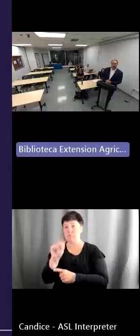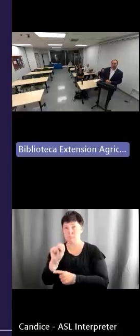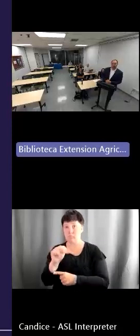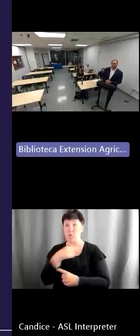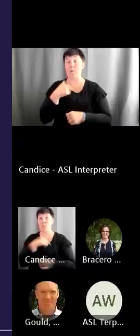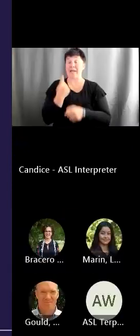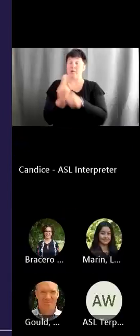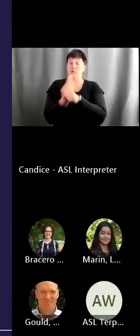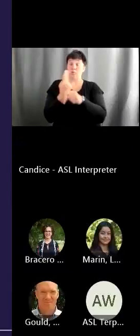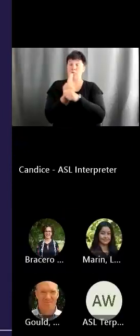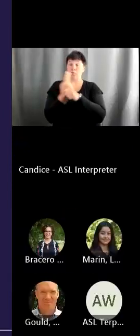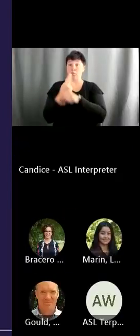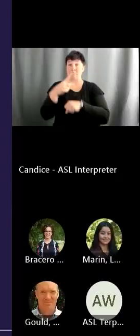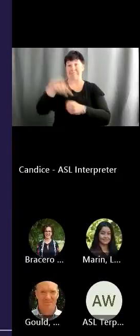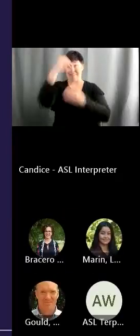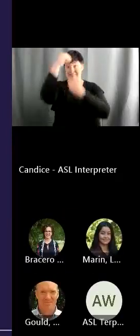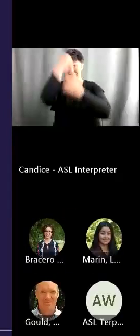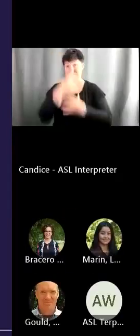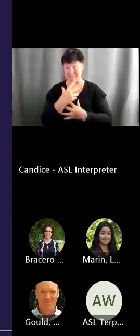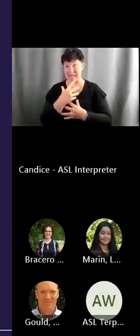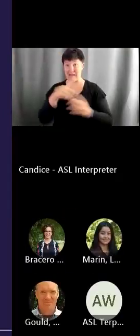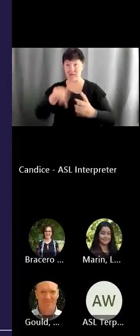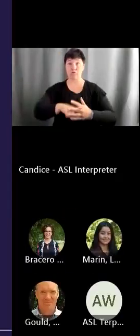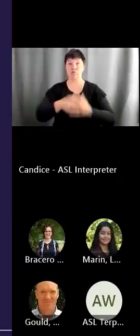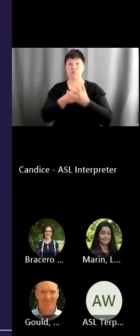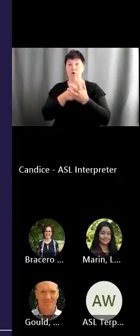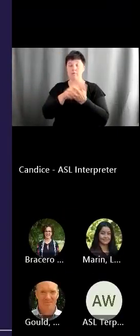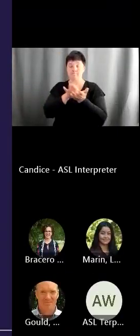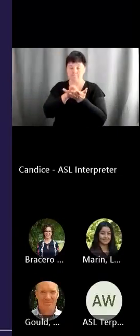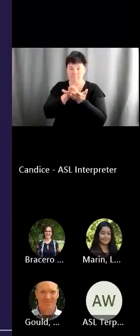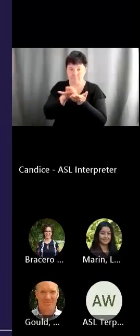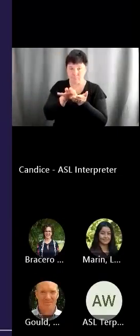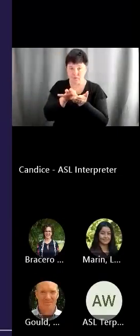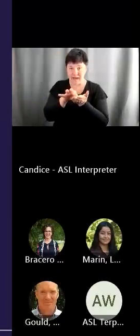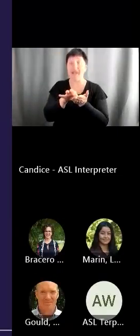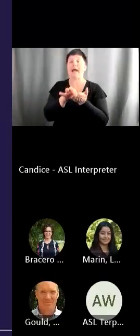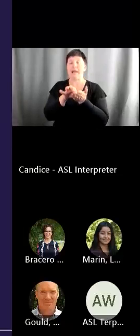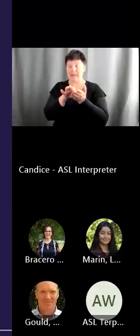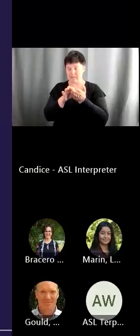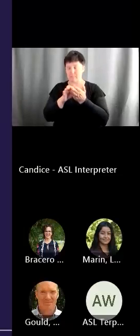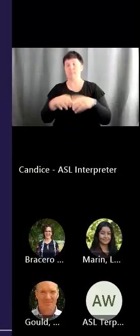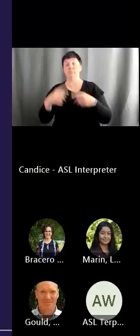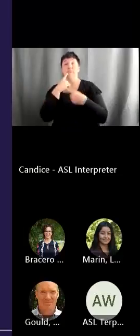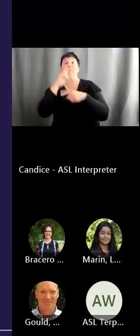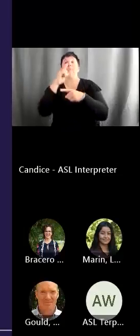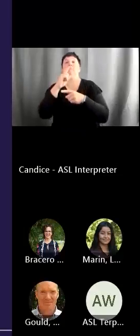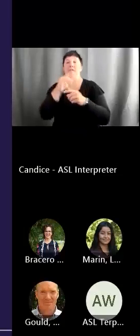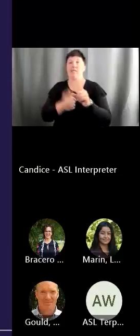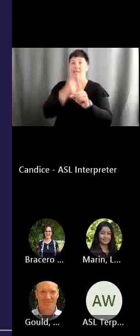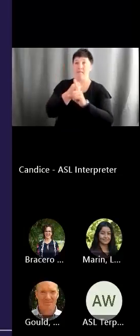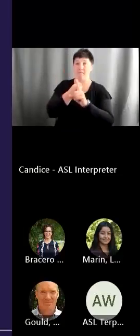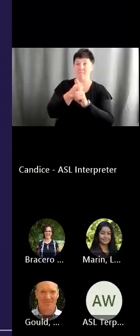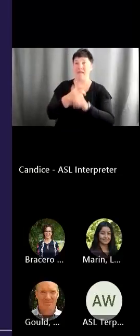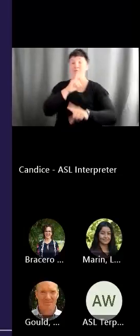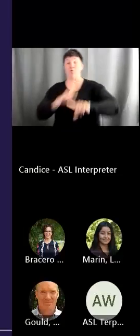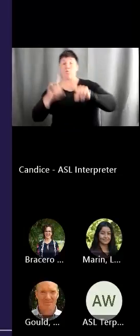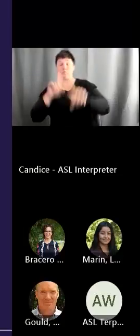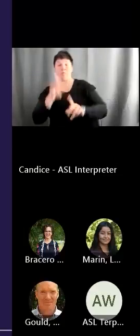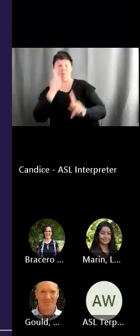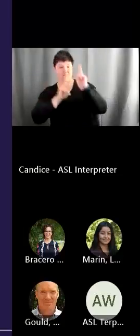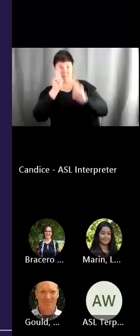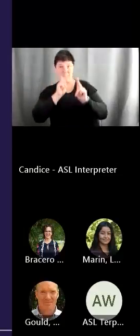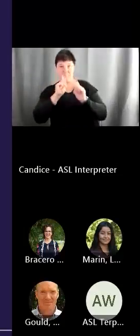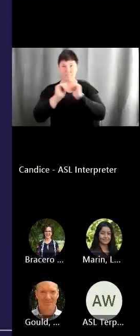usar estos datos para empezar a hacer un seguimiento de la resiliencia y la respuesta a los impactos, tanto el impacto como la respuesta de